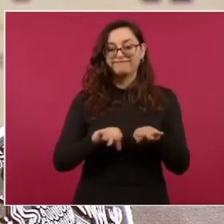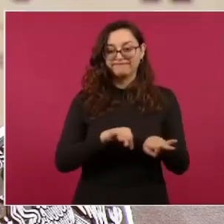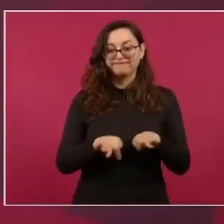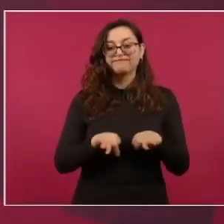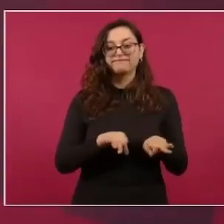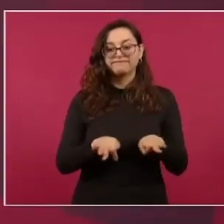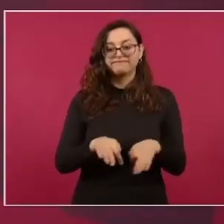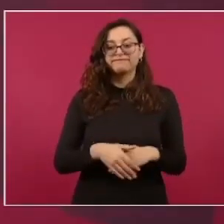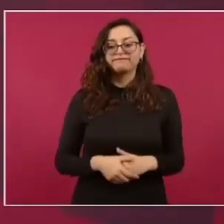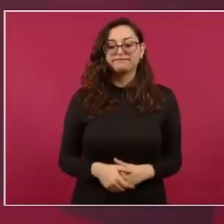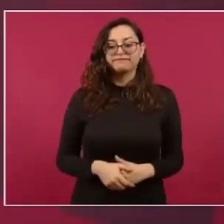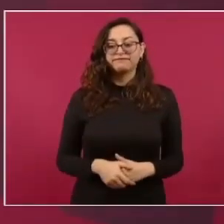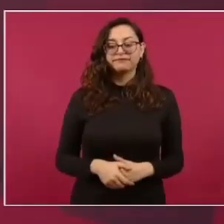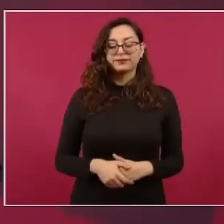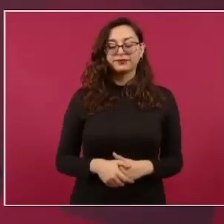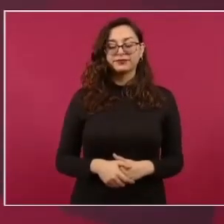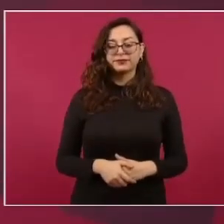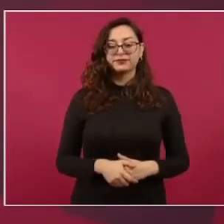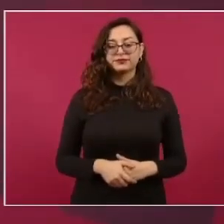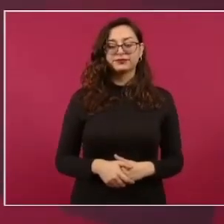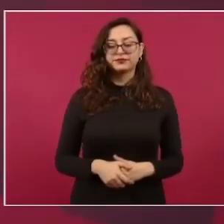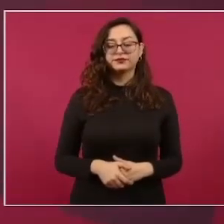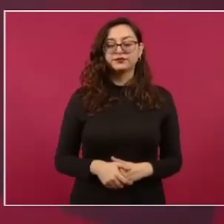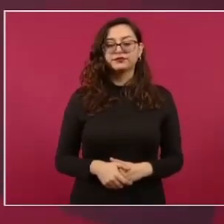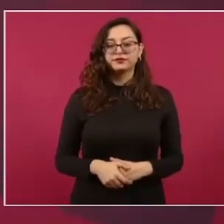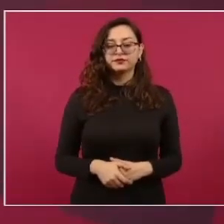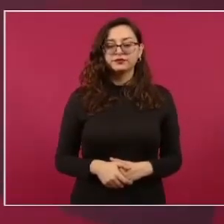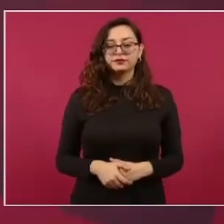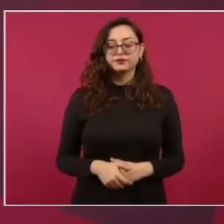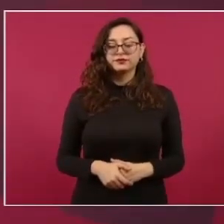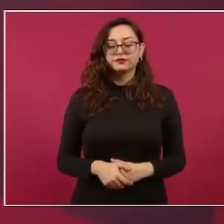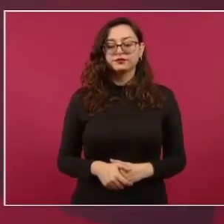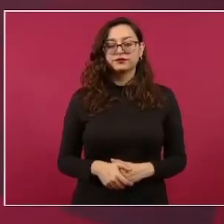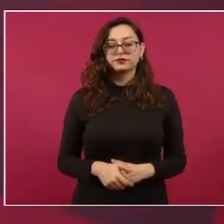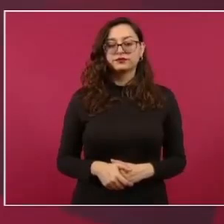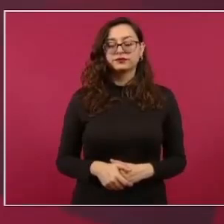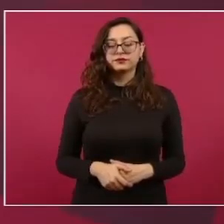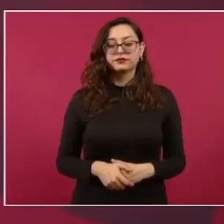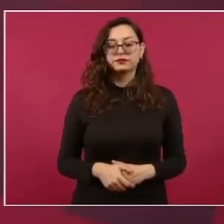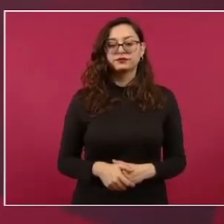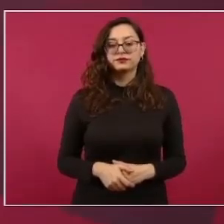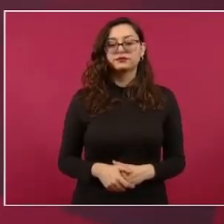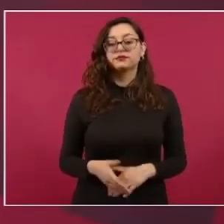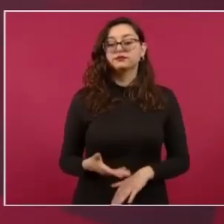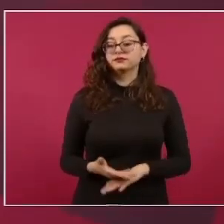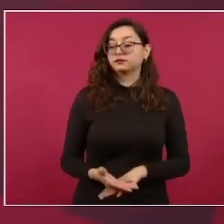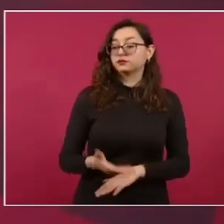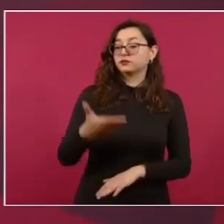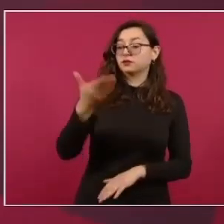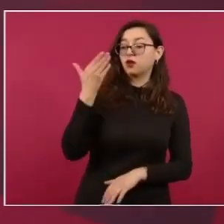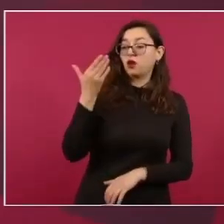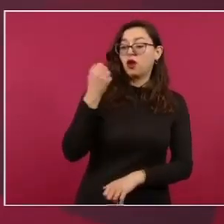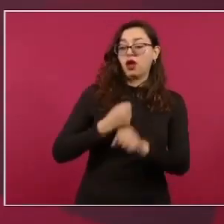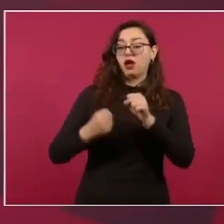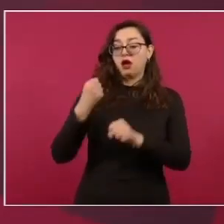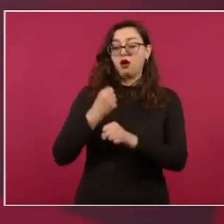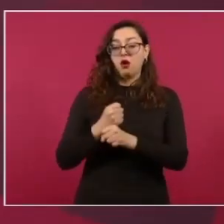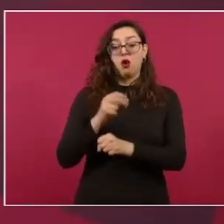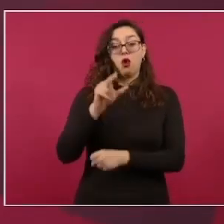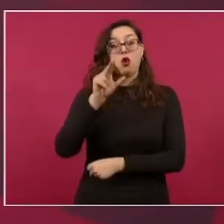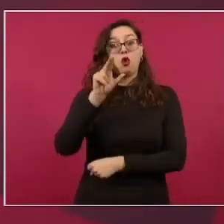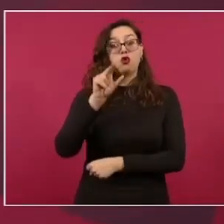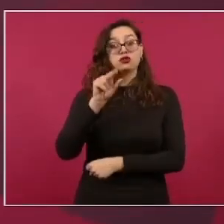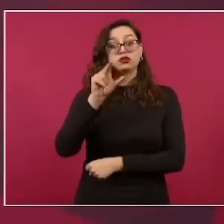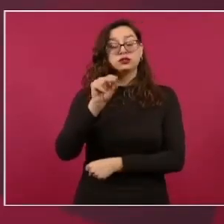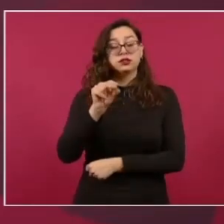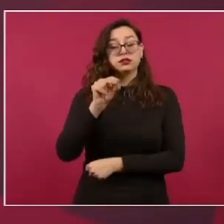Gracias al Instituto Mexicano del Seguro Social, gozamos desde hace 80 años de la certeza